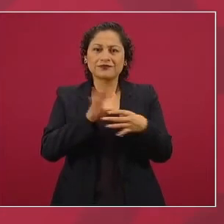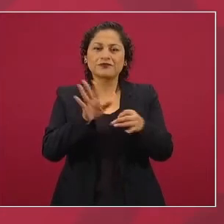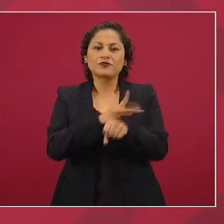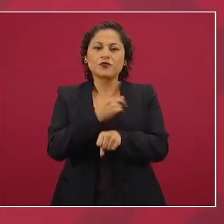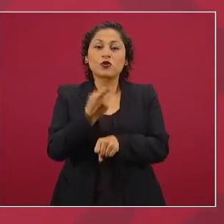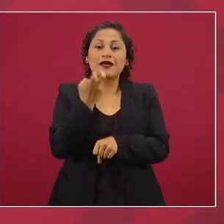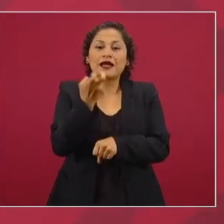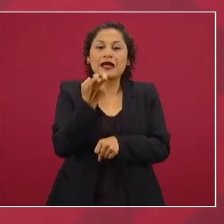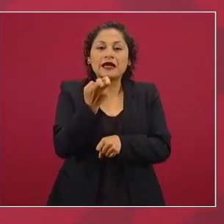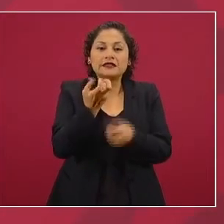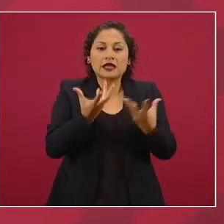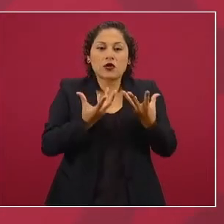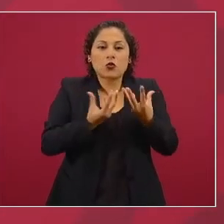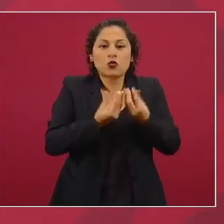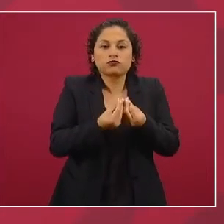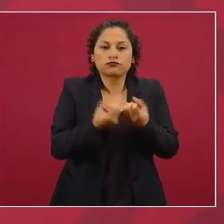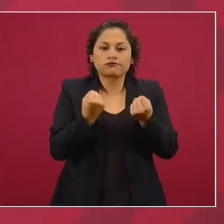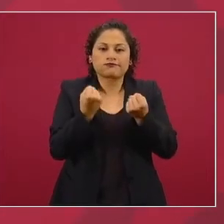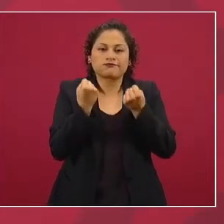Esa es